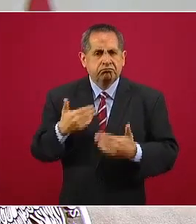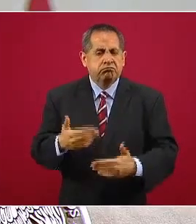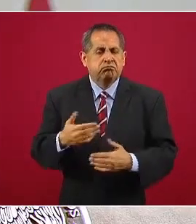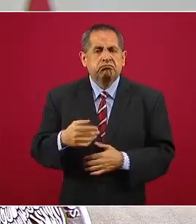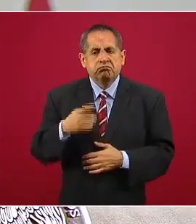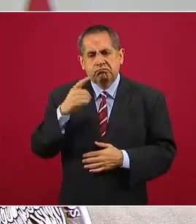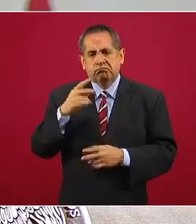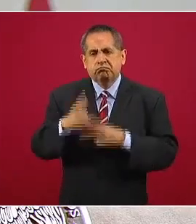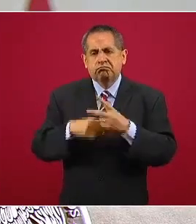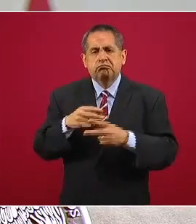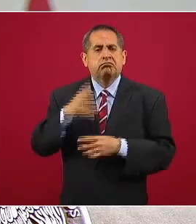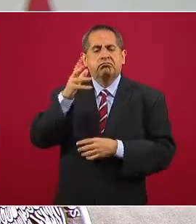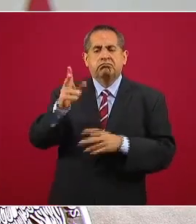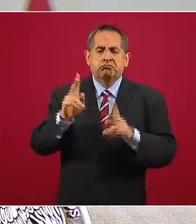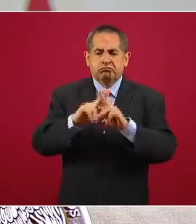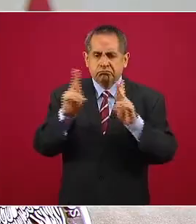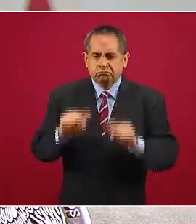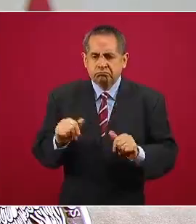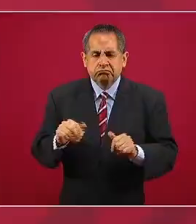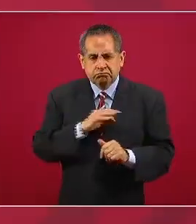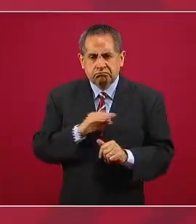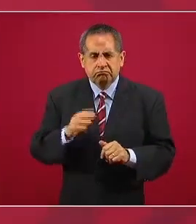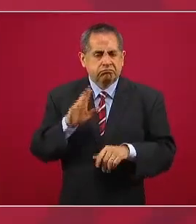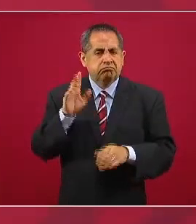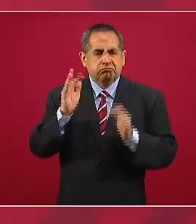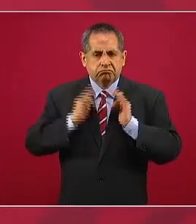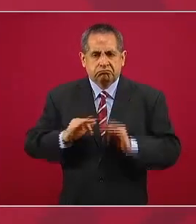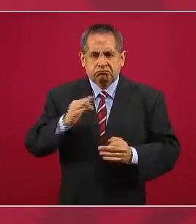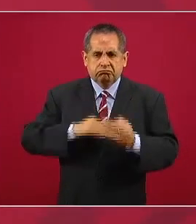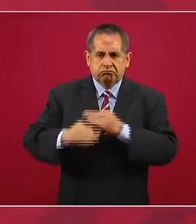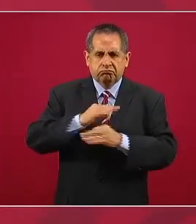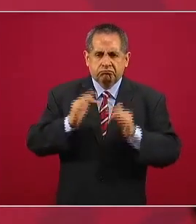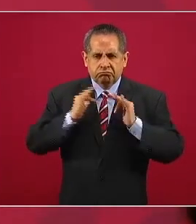vamos a conseguir la paz y la tranquilidad.